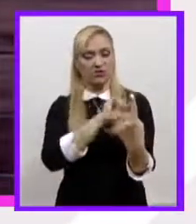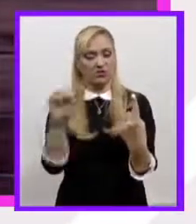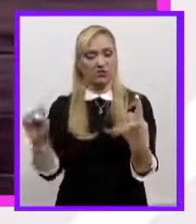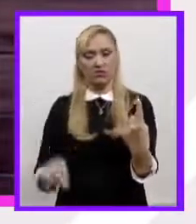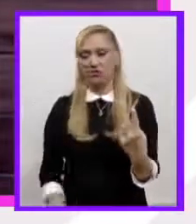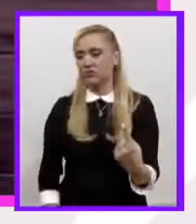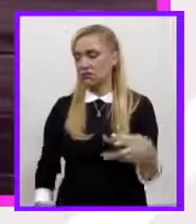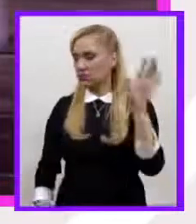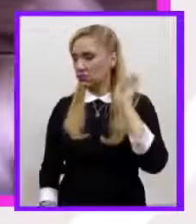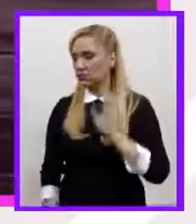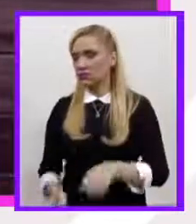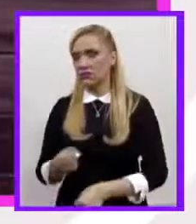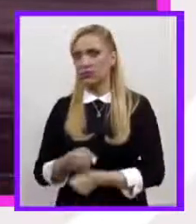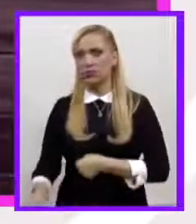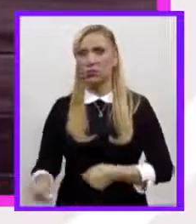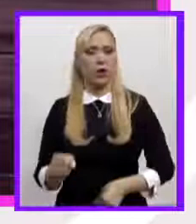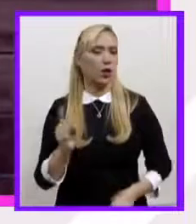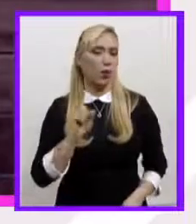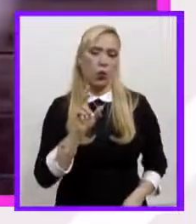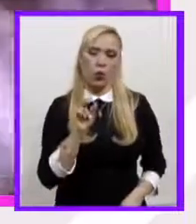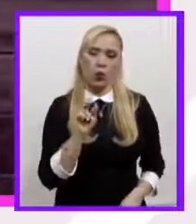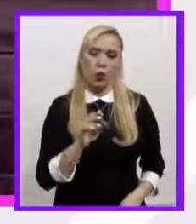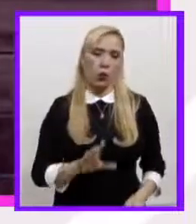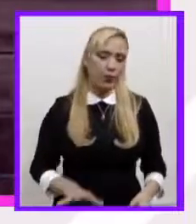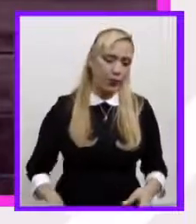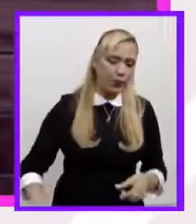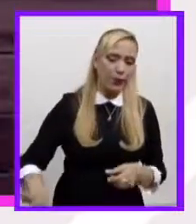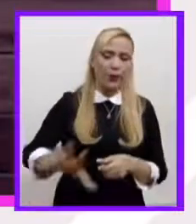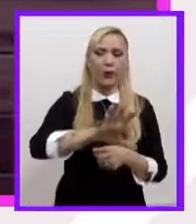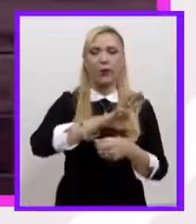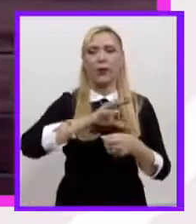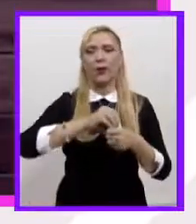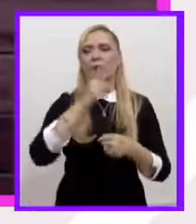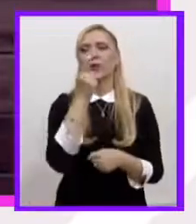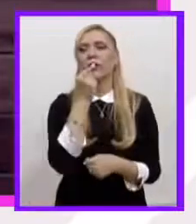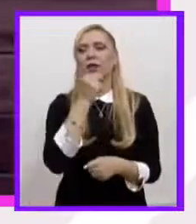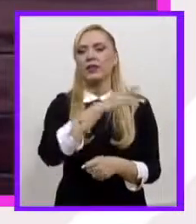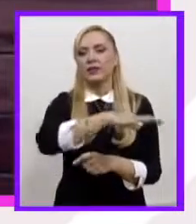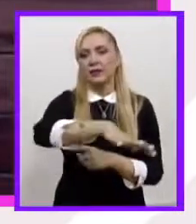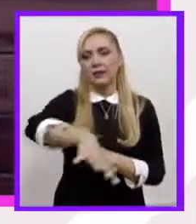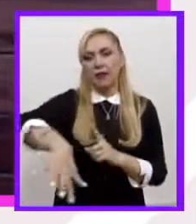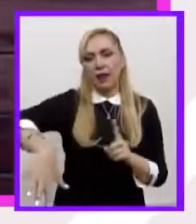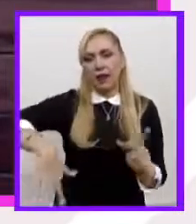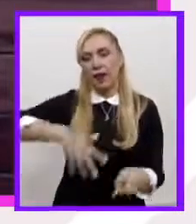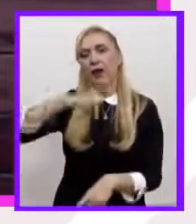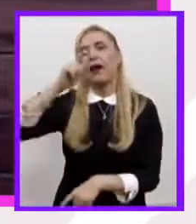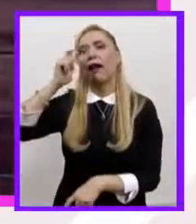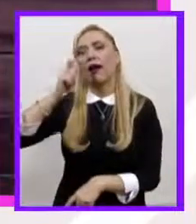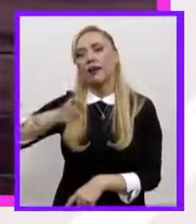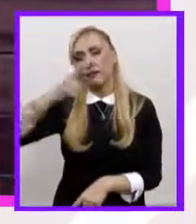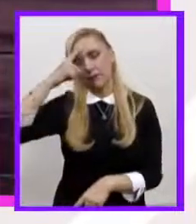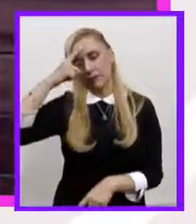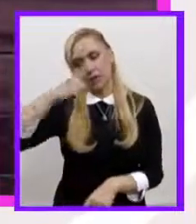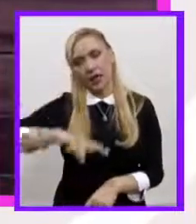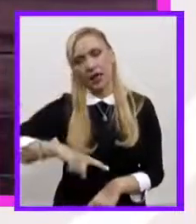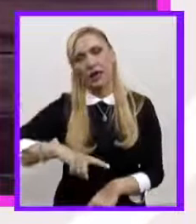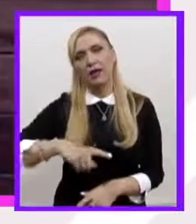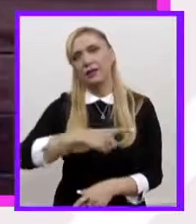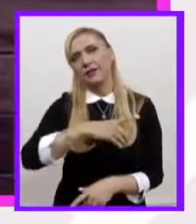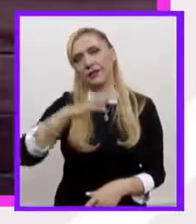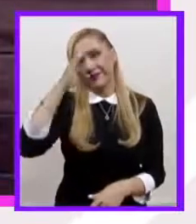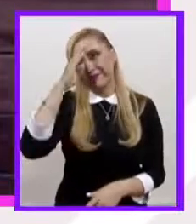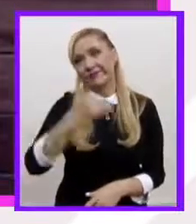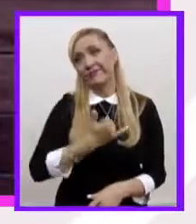que reprimen, sino un sistema jurídico, un sistema punitivo que actúa, ¿no?, con ciertos prejuicios, pero